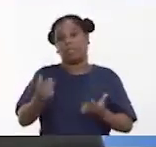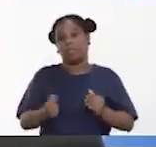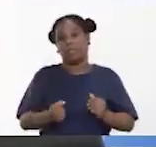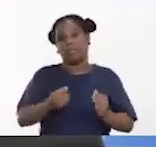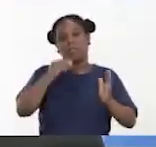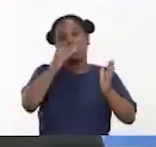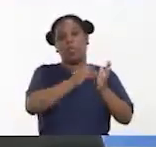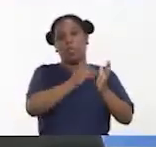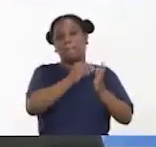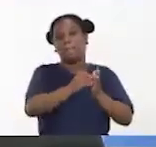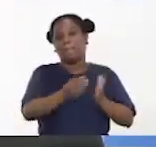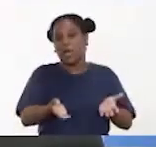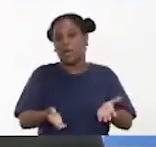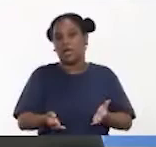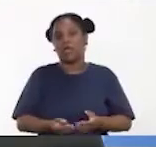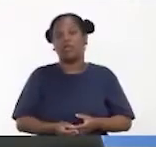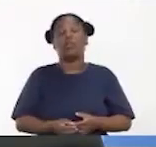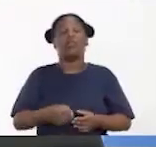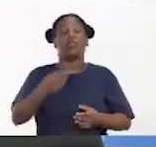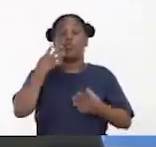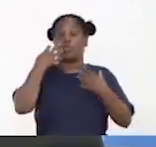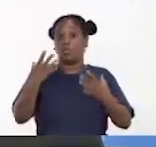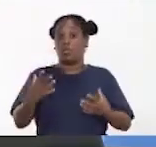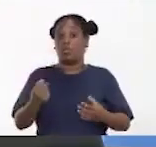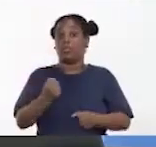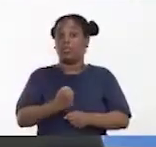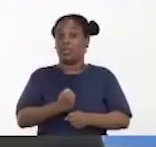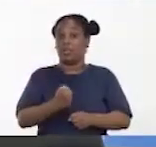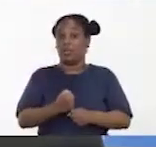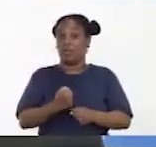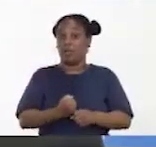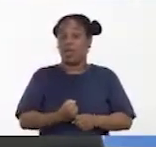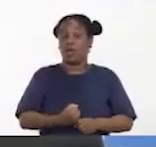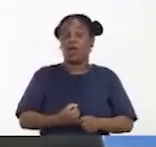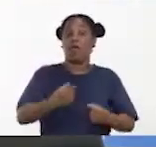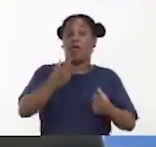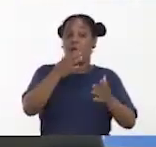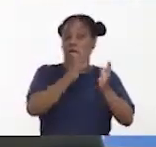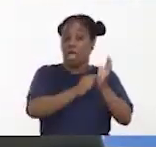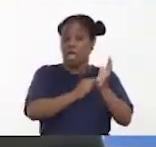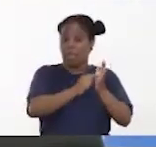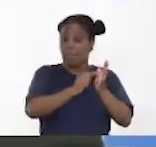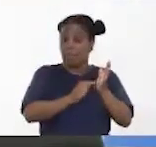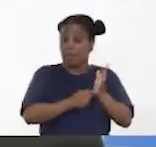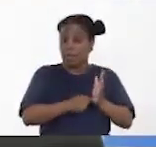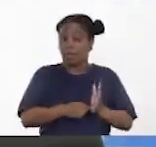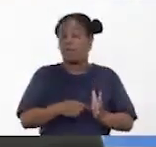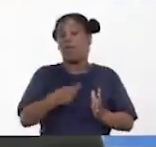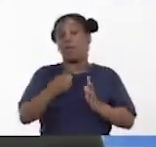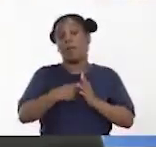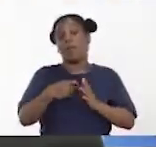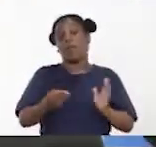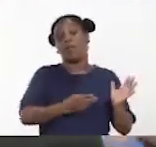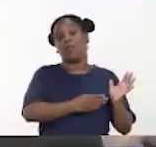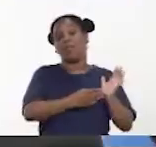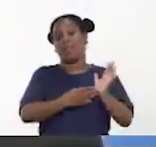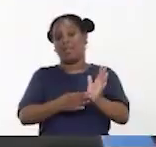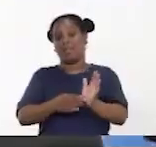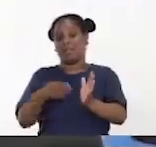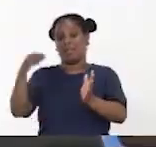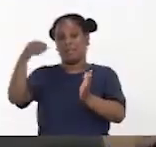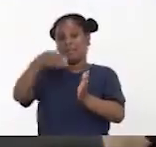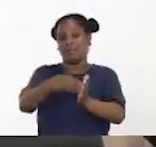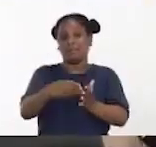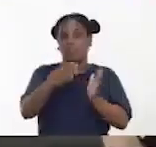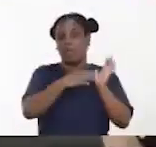la secuencia de pasos, lo esencial está en el trabajo algebraico que hagan los estudiantes para poder llegar a la